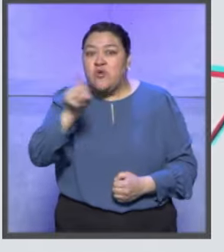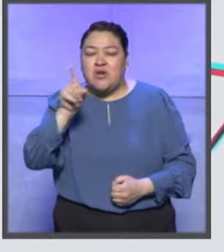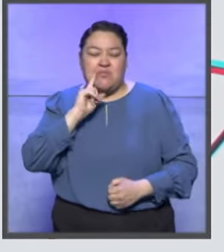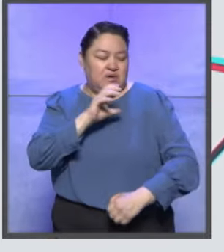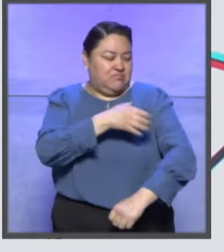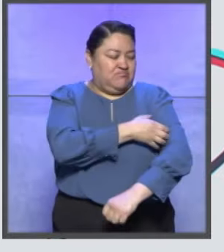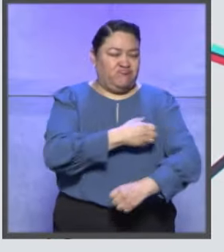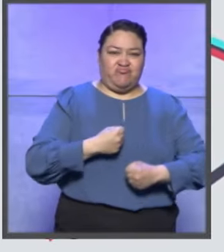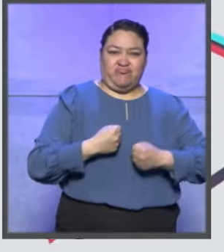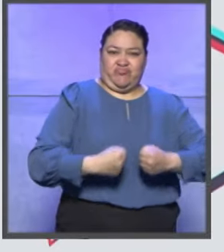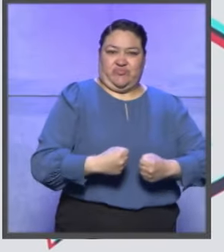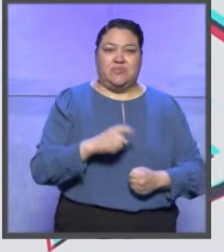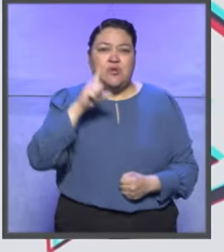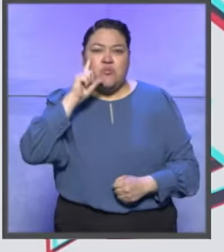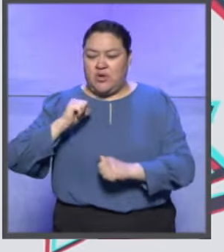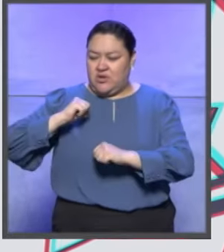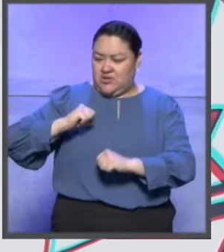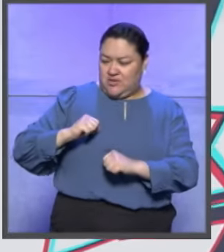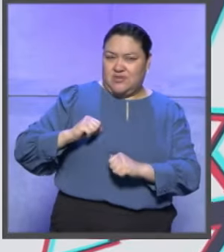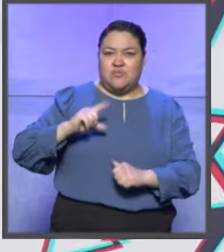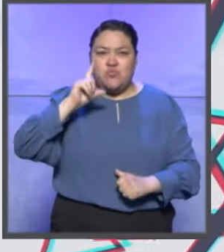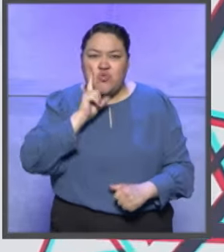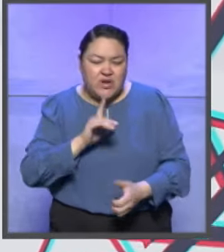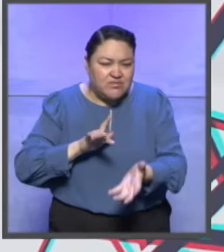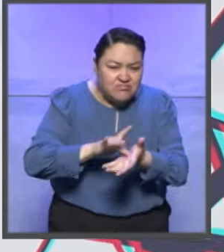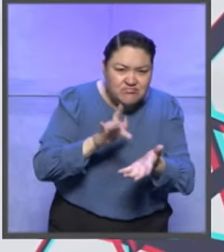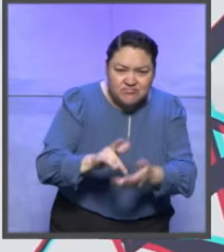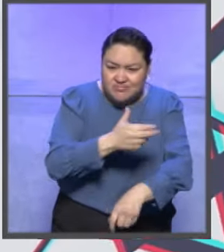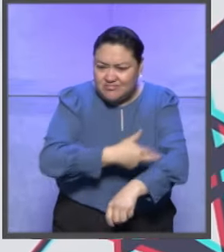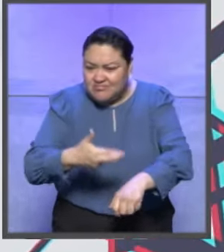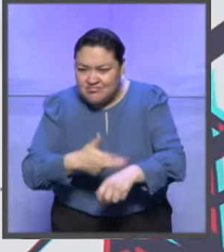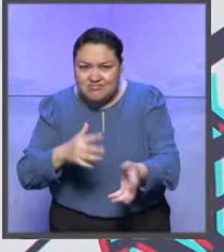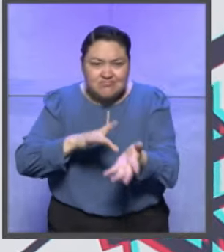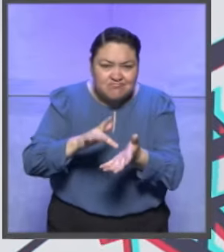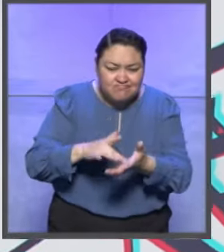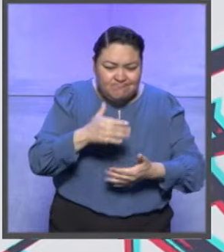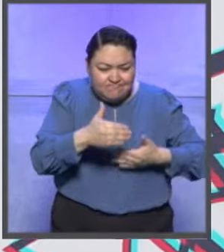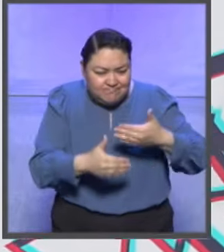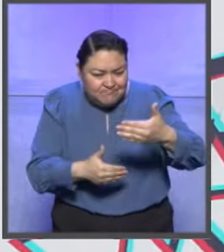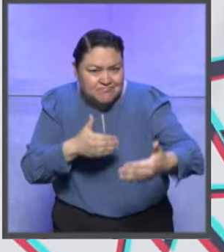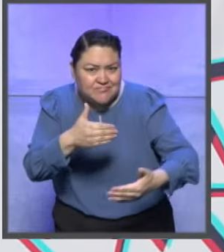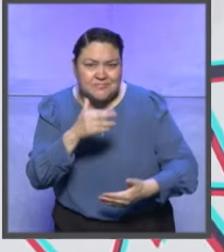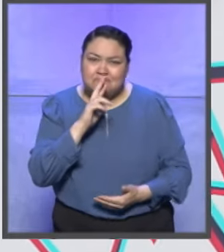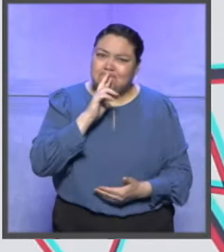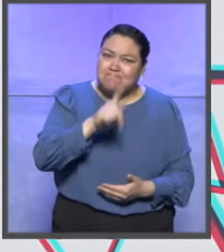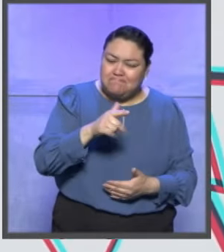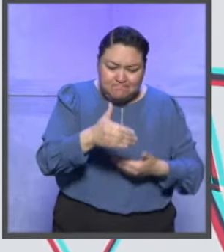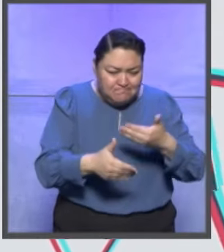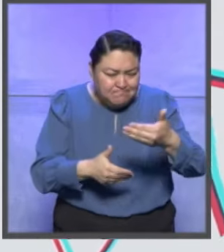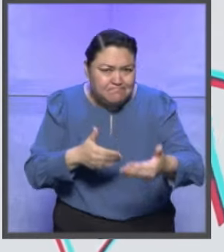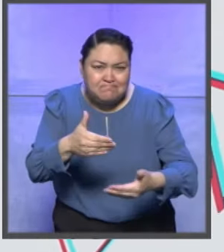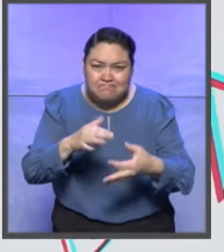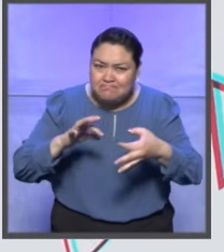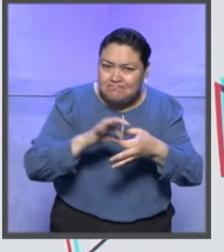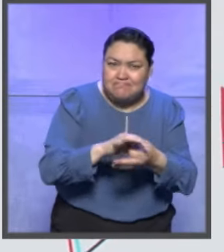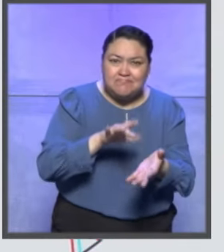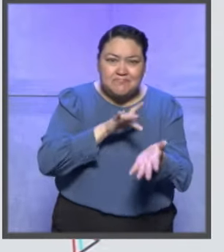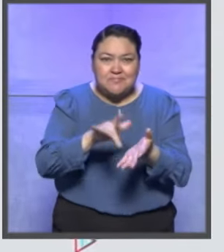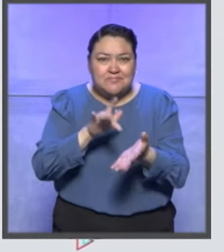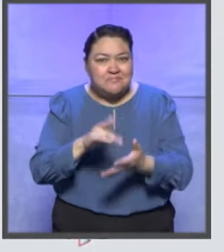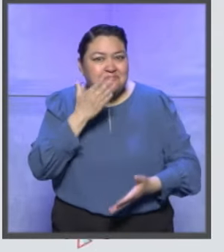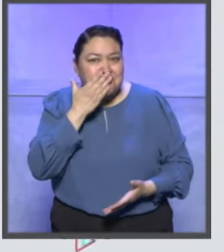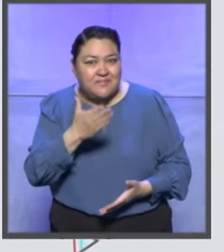a mujeres empoderadas, a mujeres comprometidas y a mujeres que vamos caminando de manera conjunta y de la mano. Y